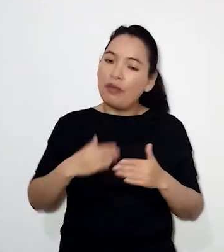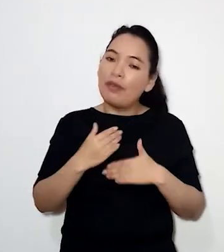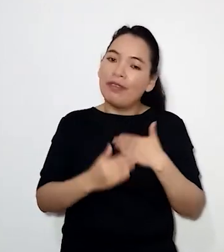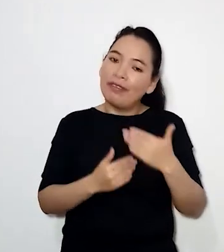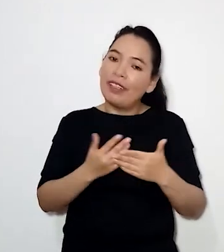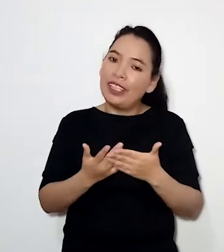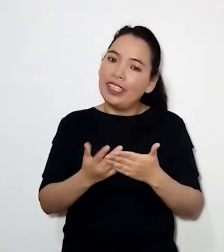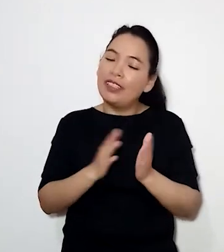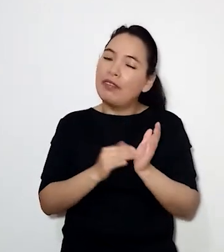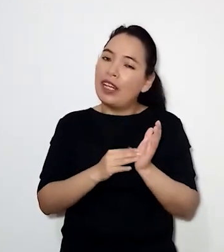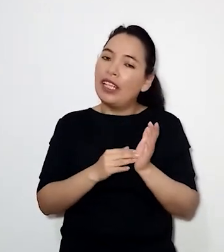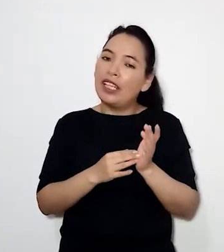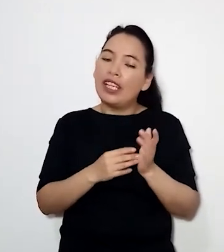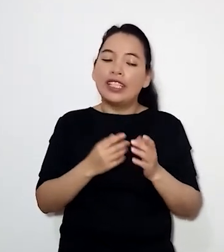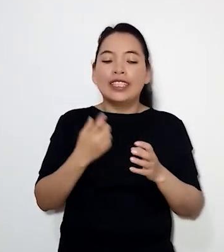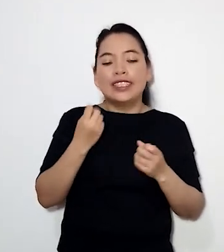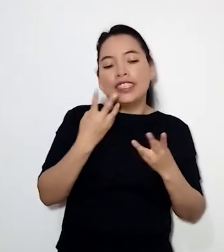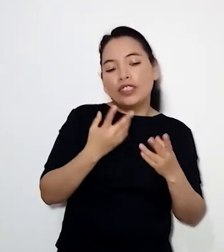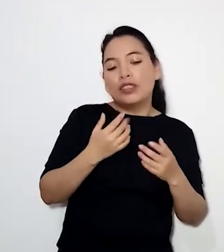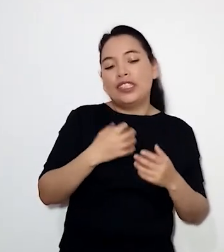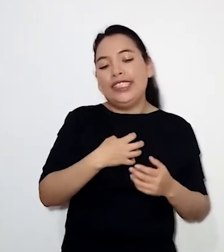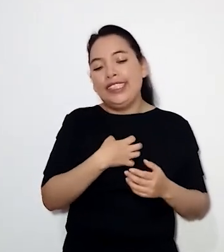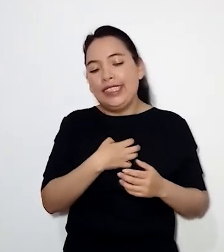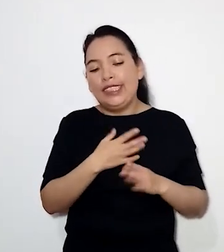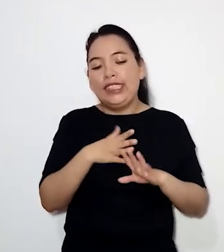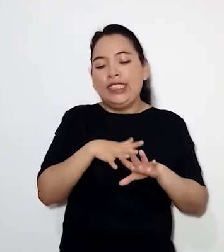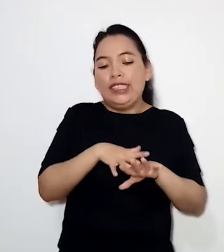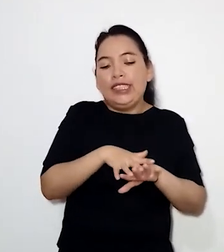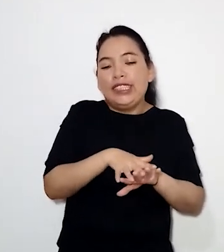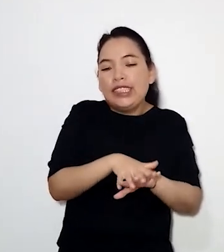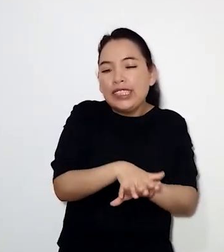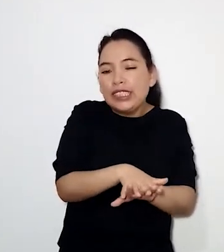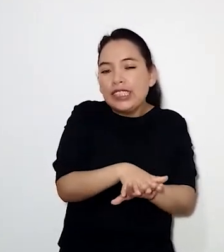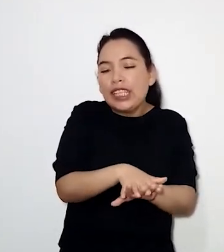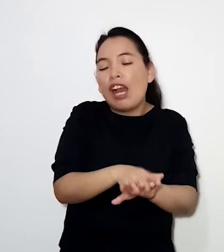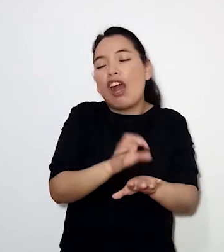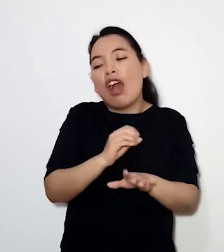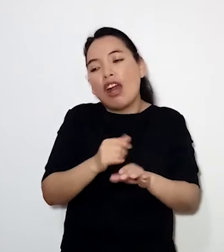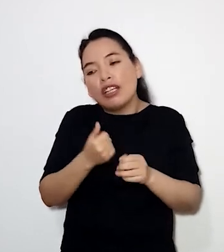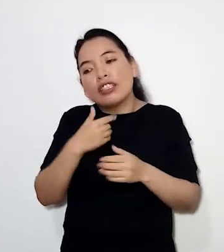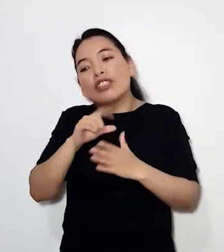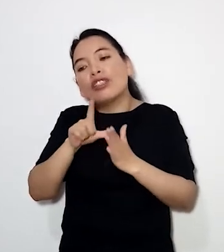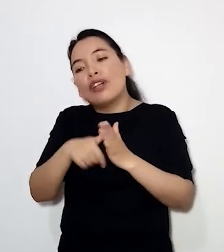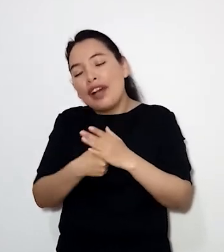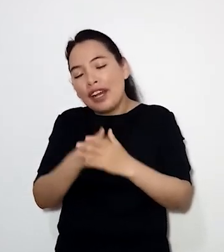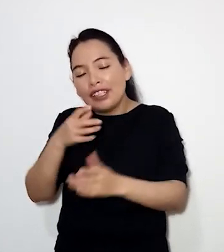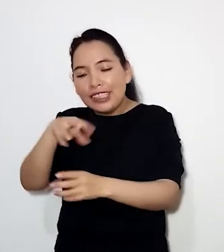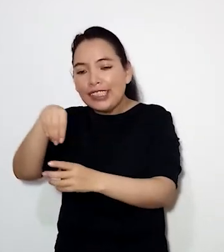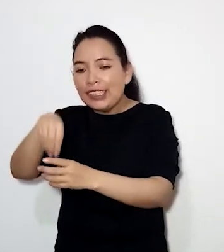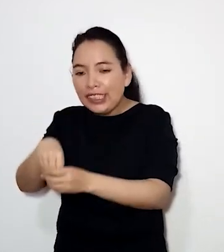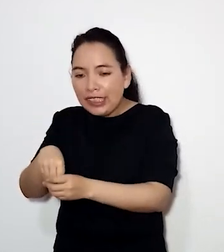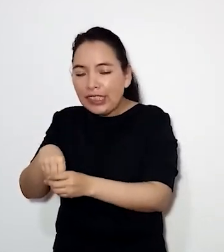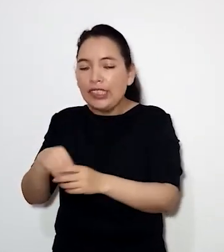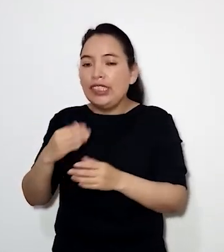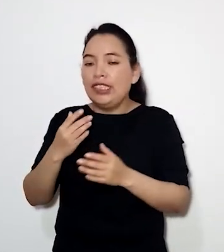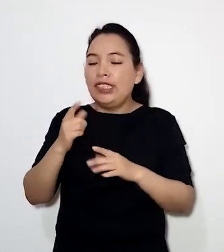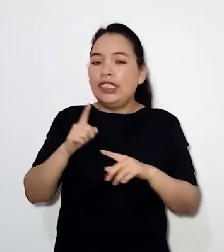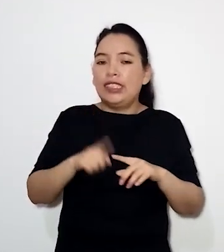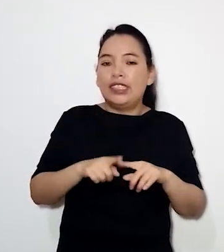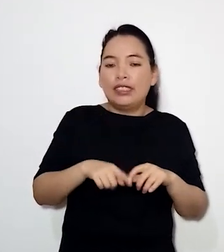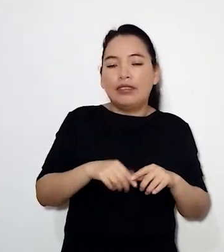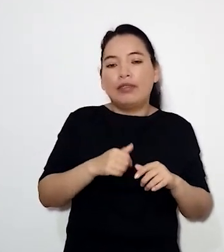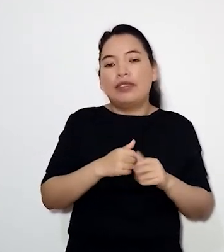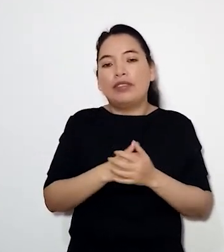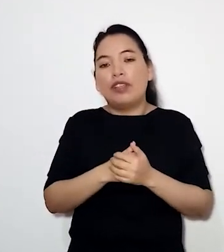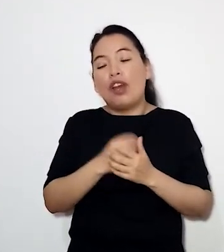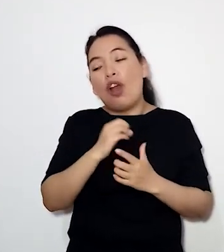requiere seguir avanzando hacia una mayor atención educativa de personas con discapacidad en escuelas inclusivas o regulares,